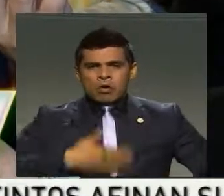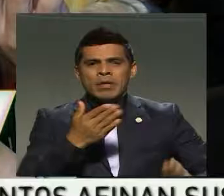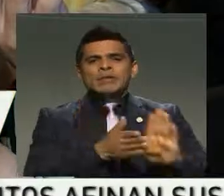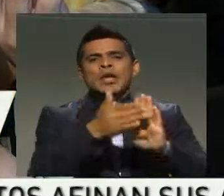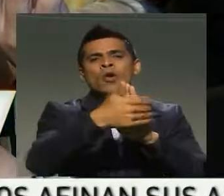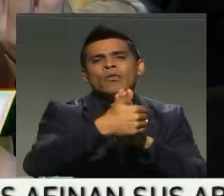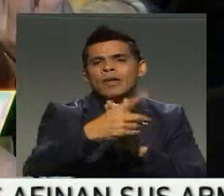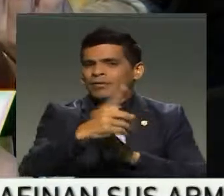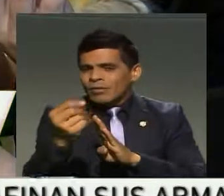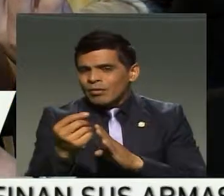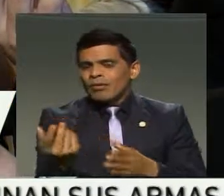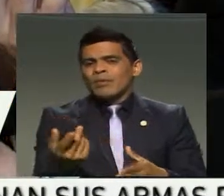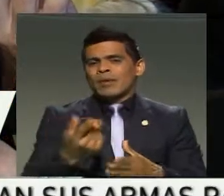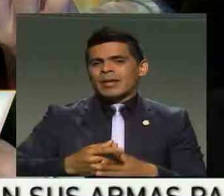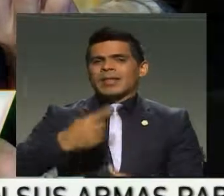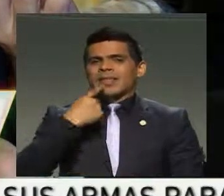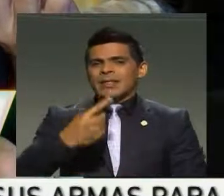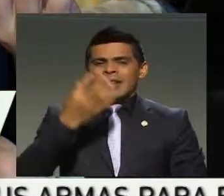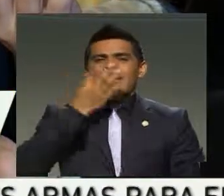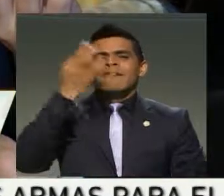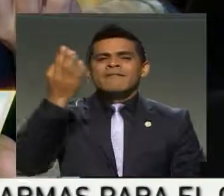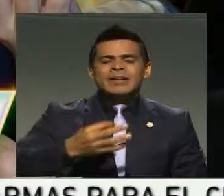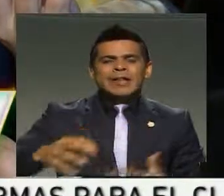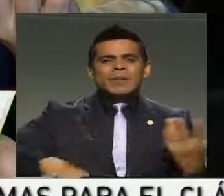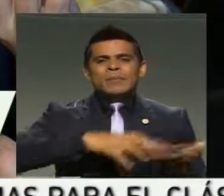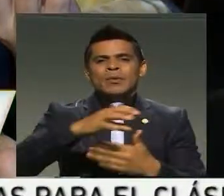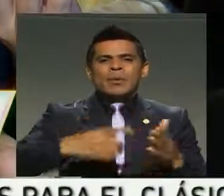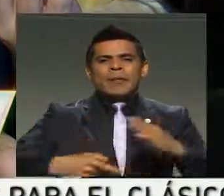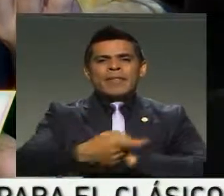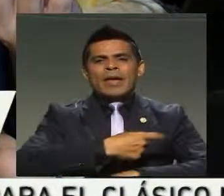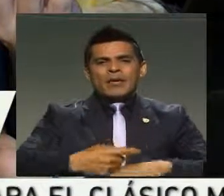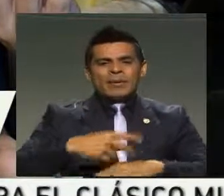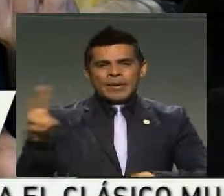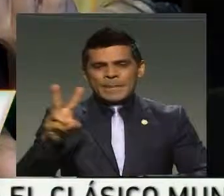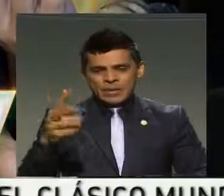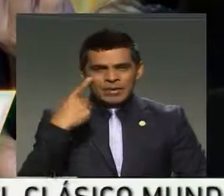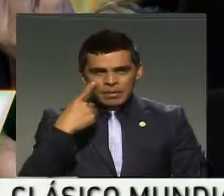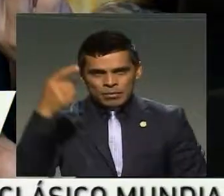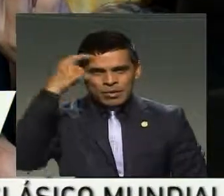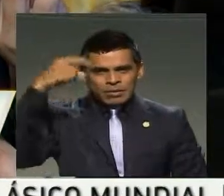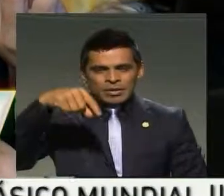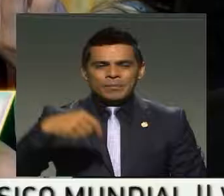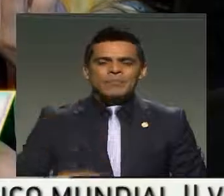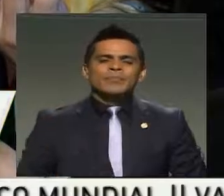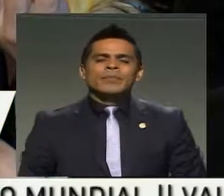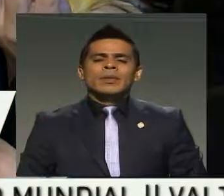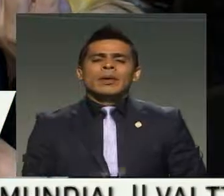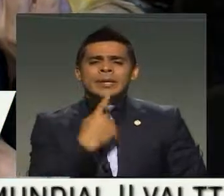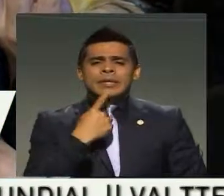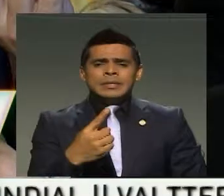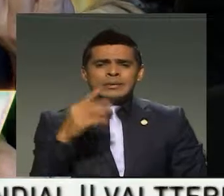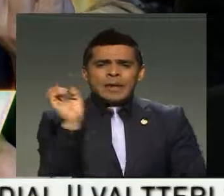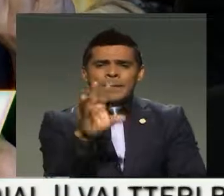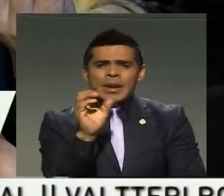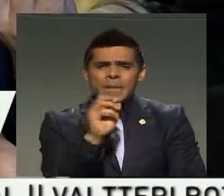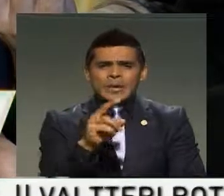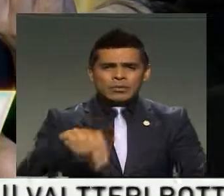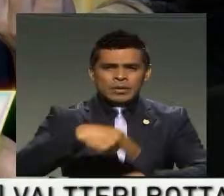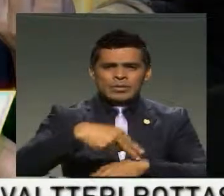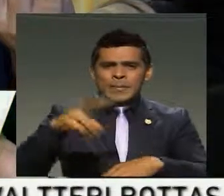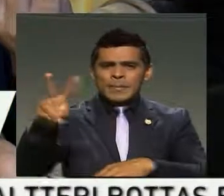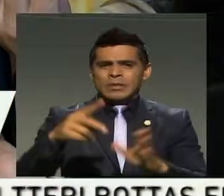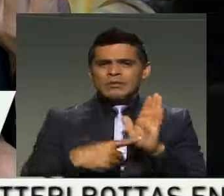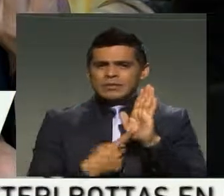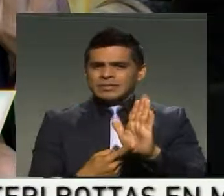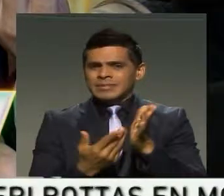magistrados, pero no van a ocultar la realidad del desastre de gobierno que hoy está en Venezuela. González enfatizó que desde el Parlamento venezolano continuarán